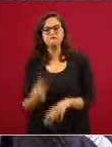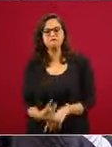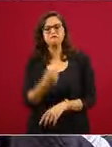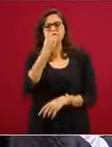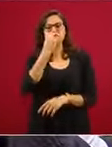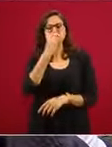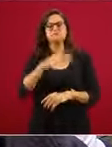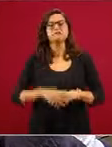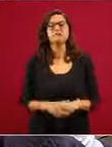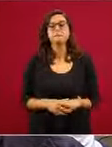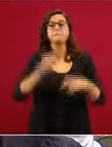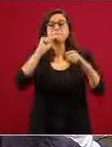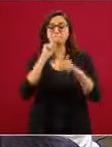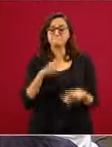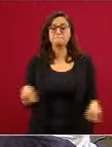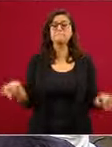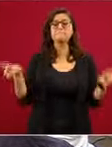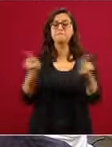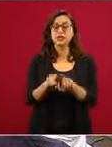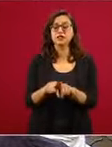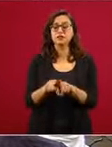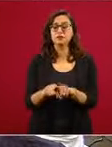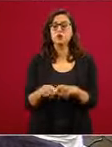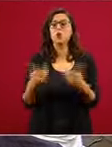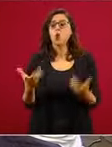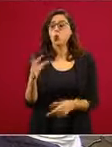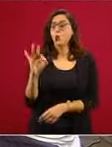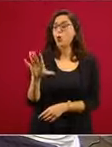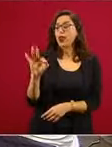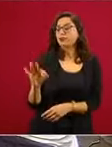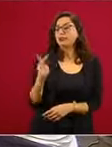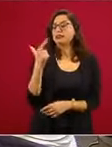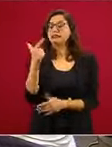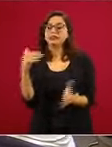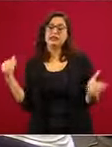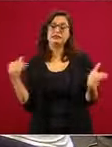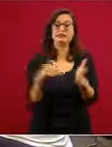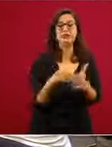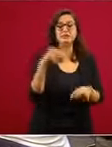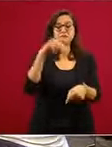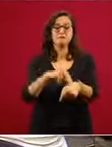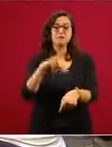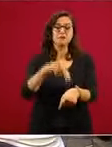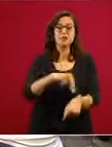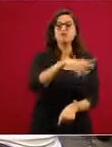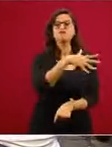Asimismo, se han contratado 47,000 médicos generales,